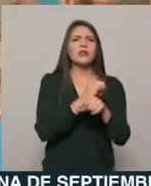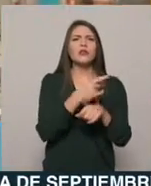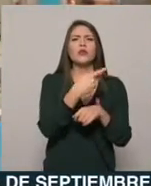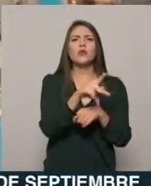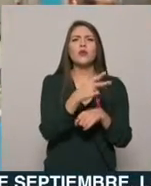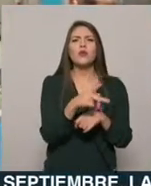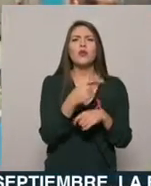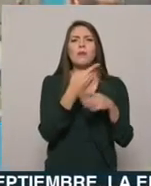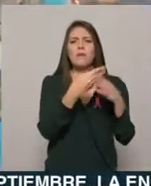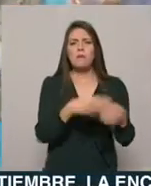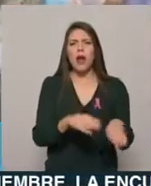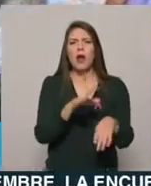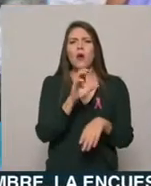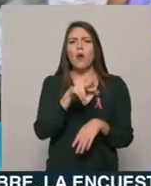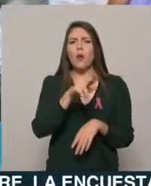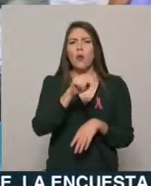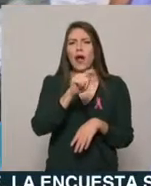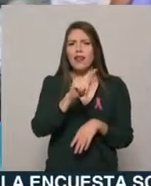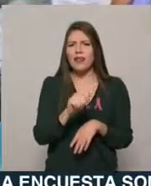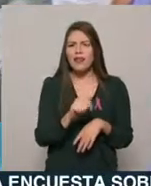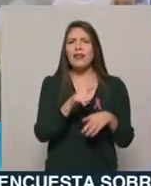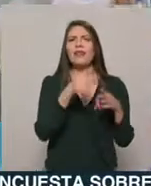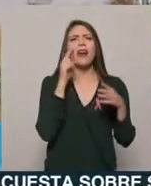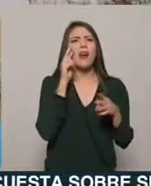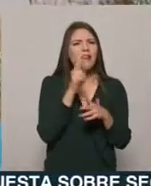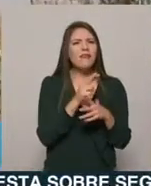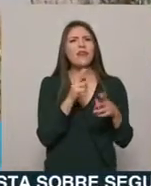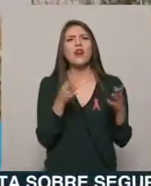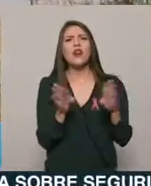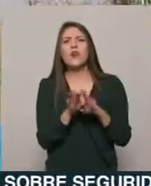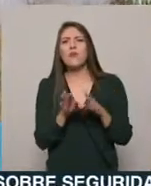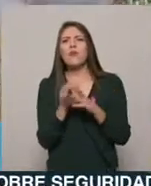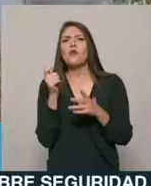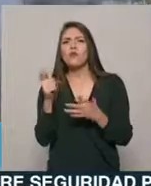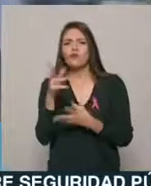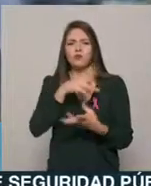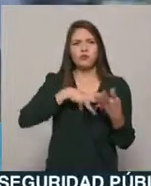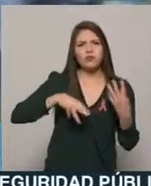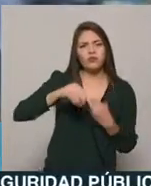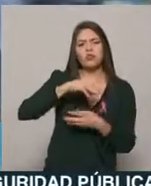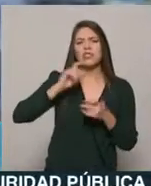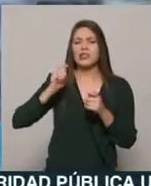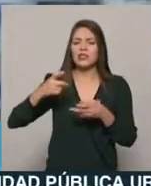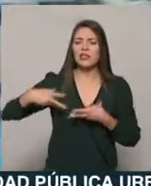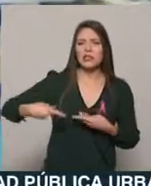estas acusaciones más relacionadas con el manejo de los dineros del sindicato,